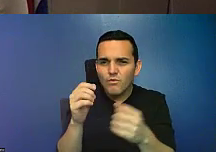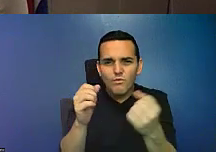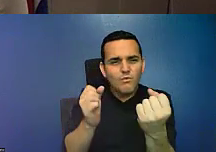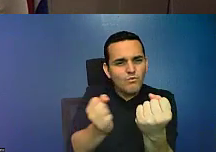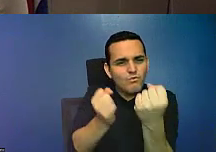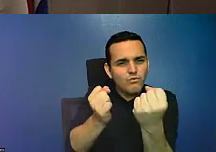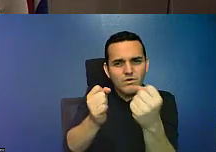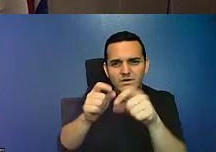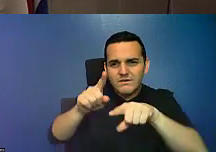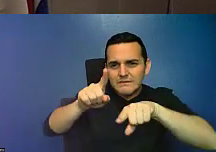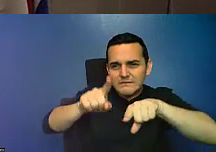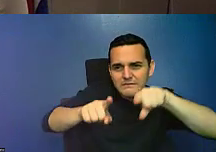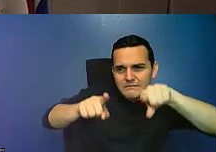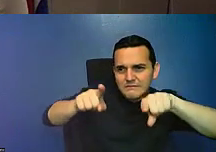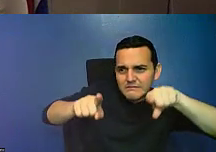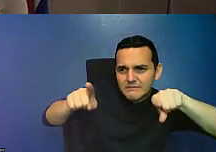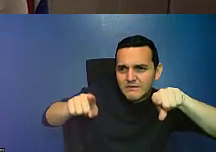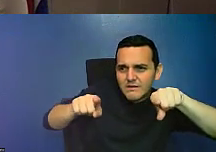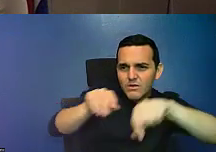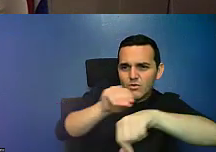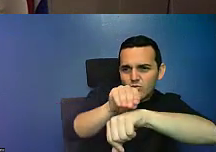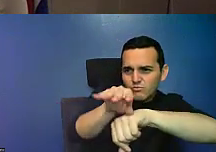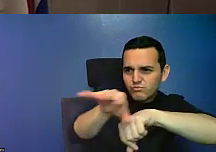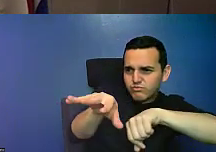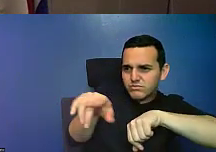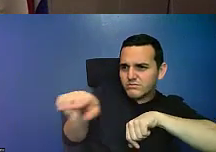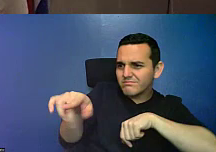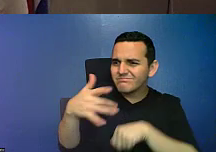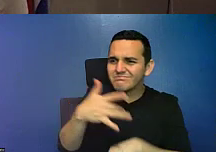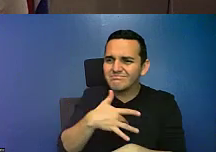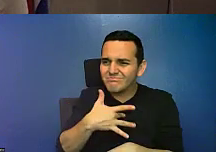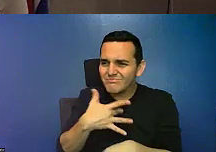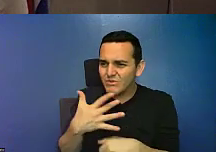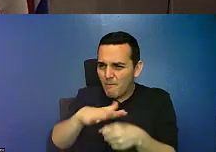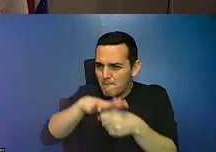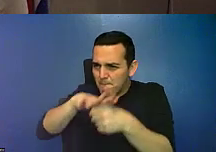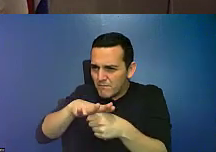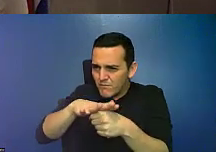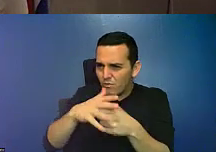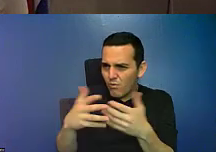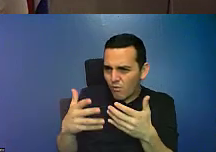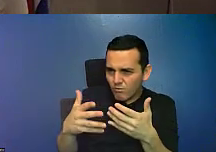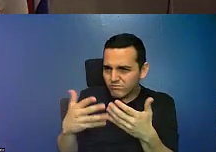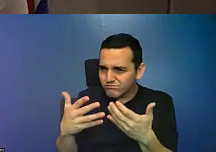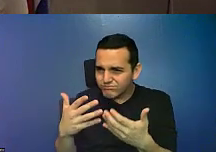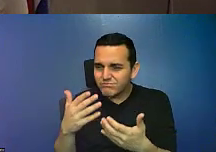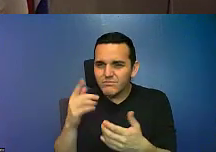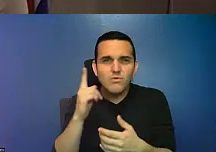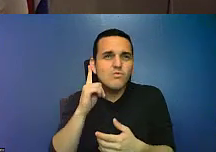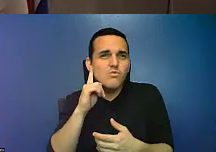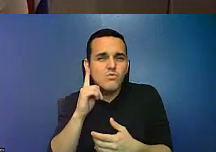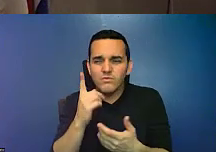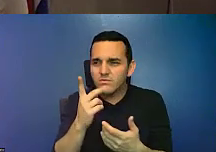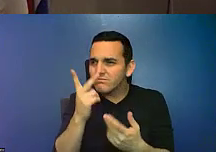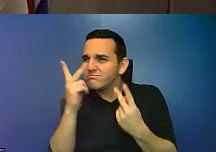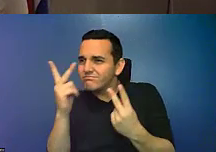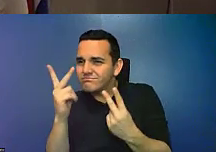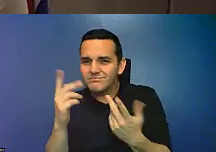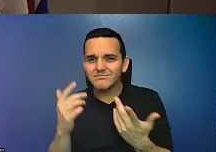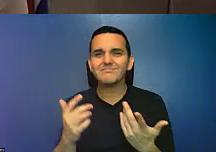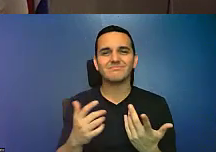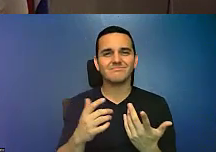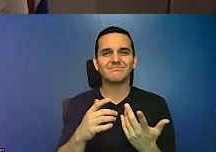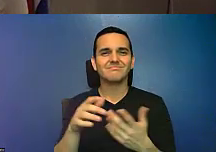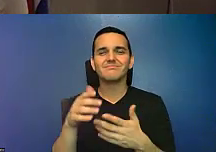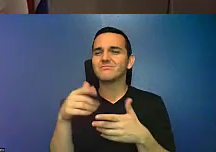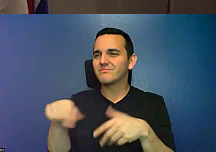variación es una variación muy cae de forma lineal, pero esta curva es no lineal, por